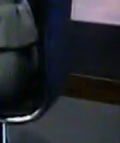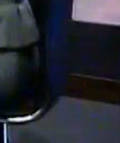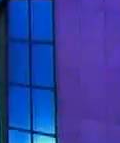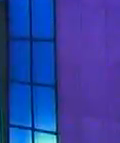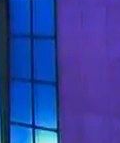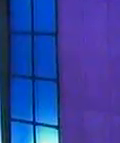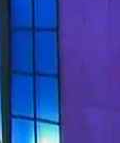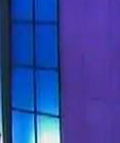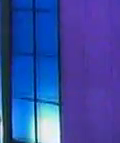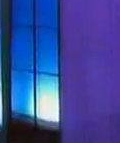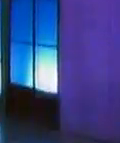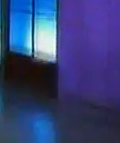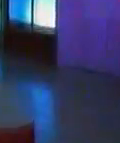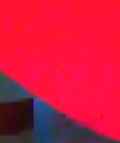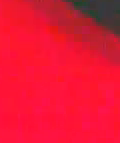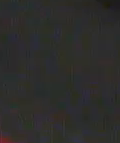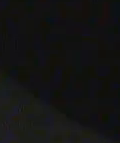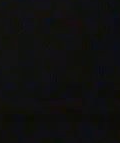21 horas 30.